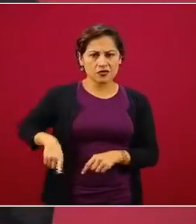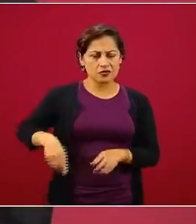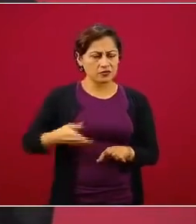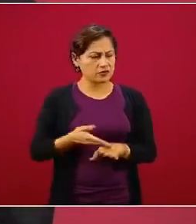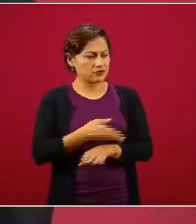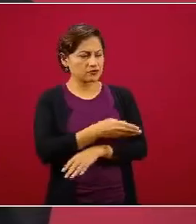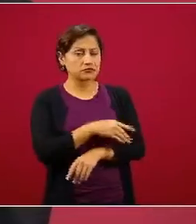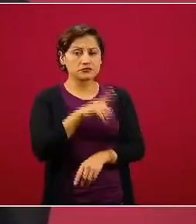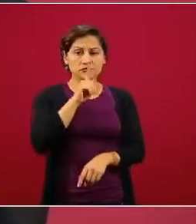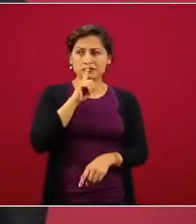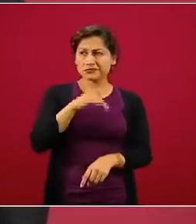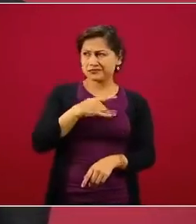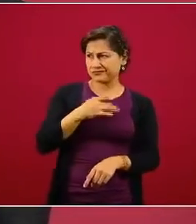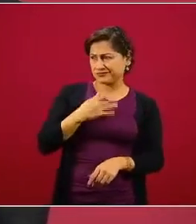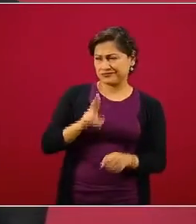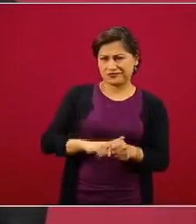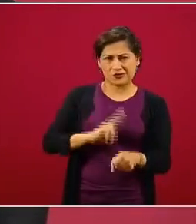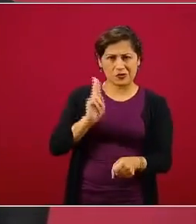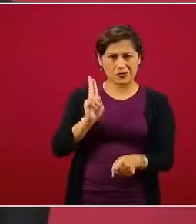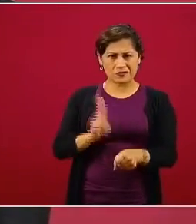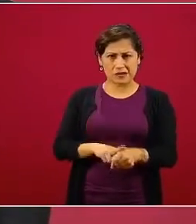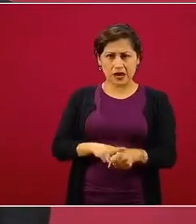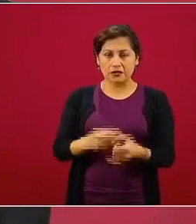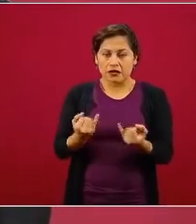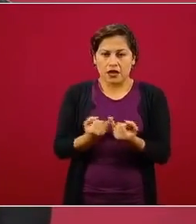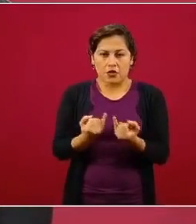como lo fue la corrupción durante mucho tiempo.